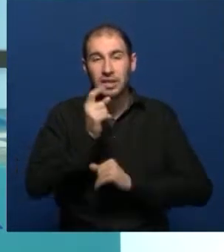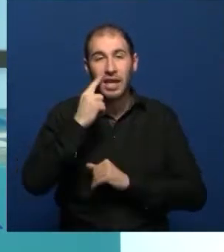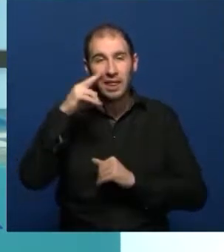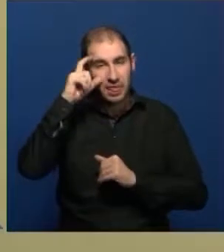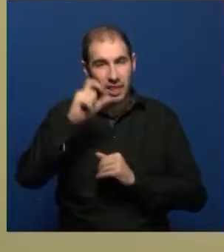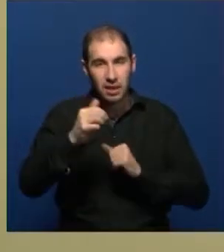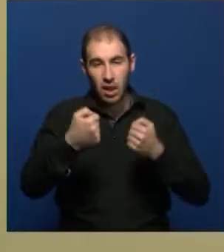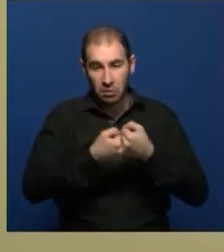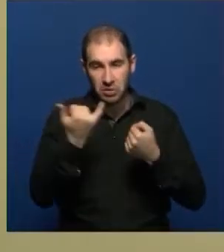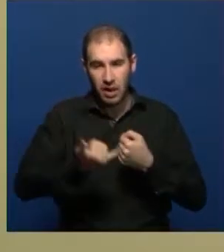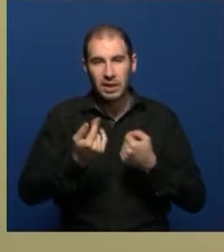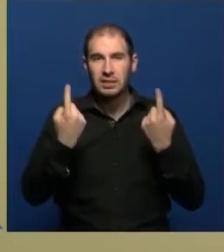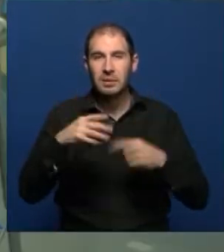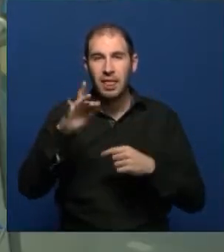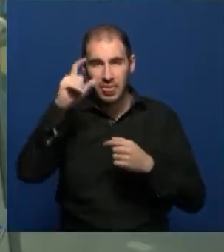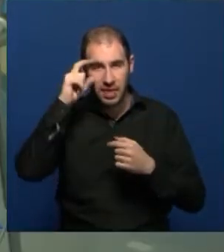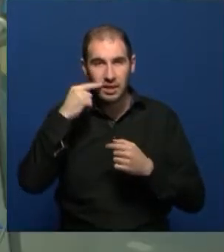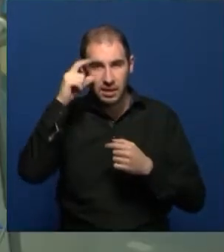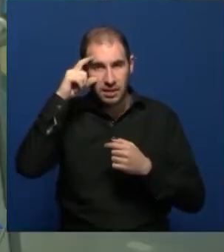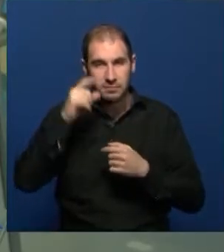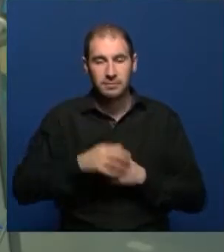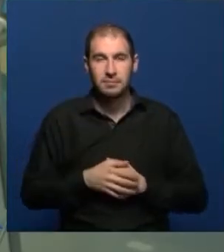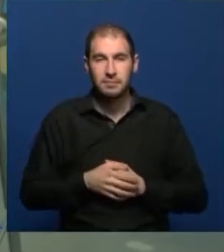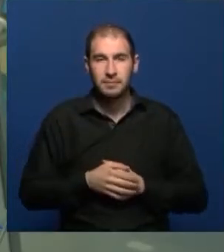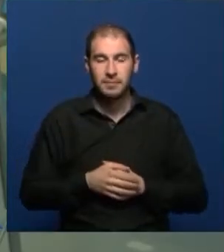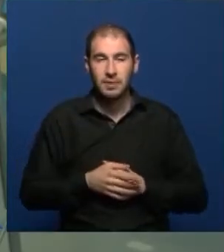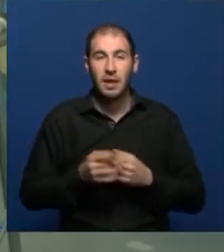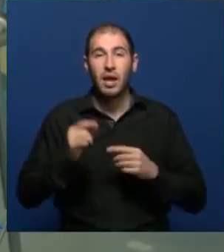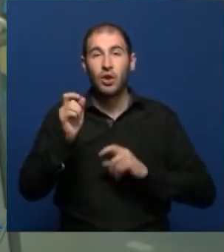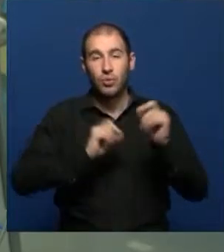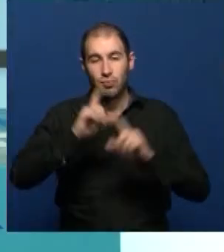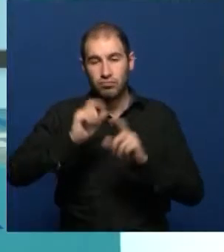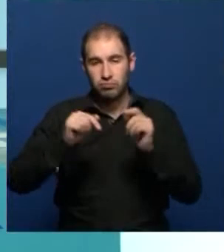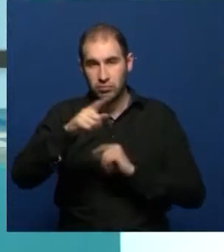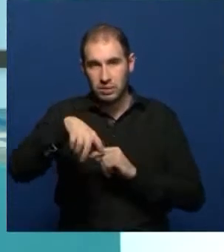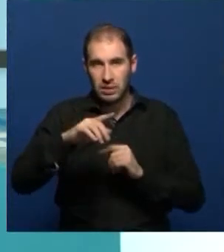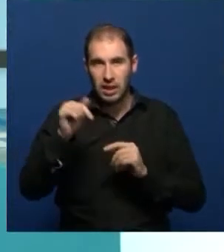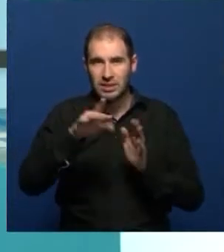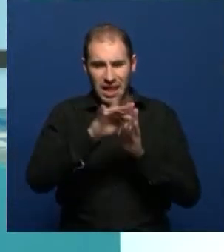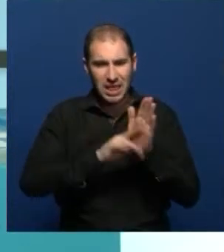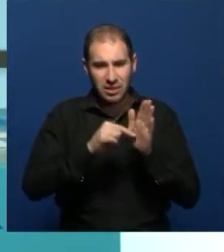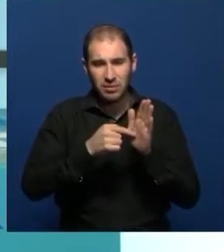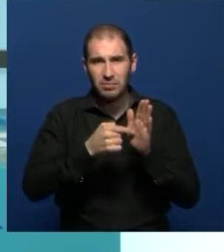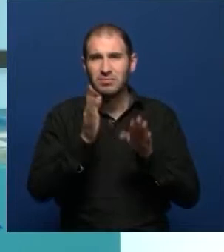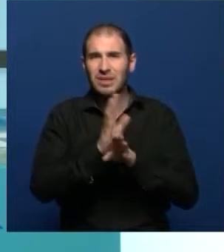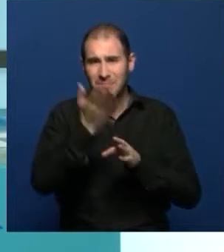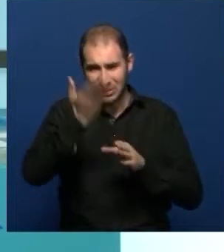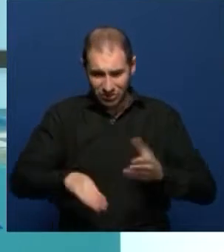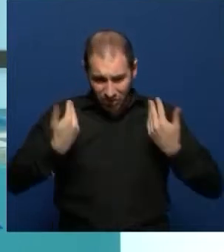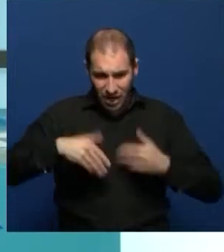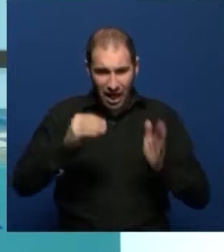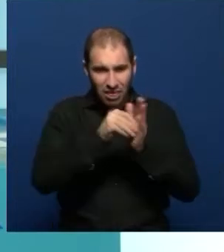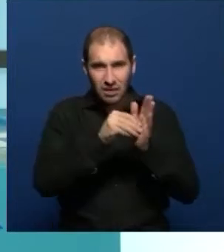INDEC y también la DEIE, ¿no? Ahora, esos números fríos son personas de carne y hueso,